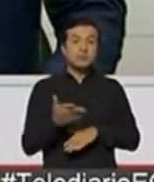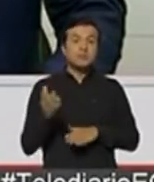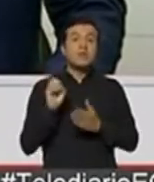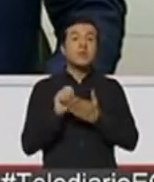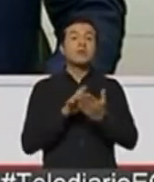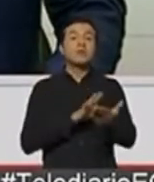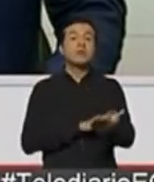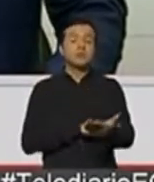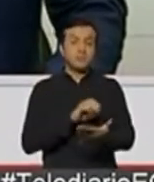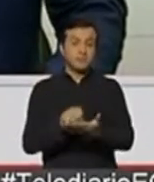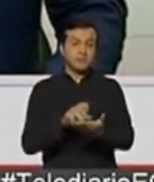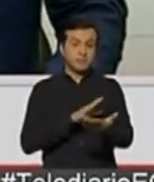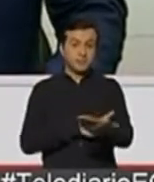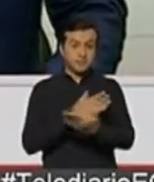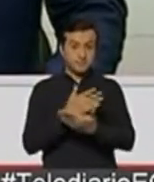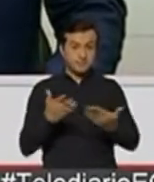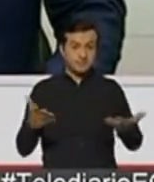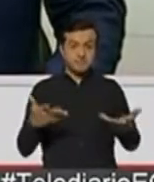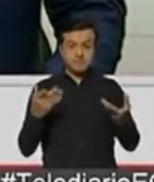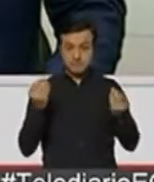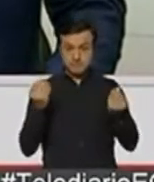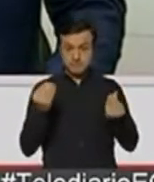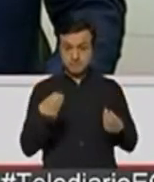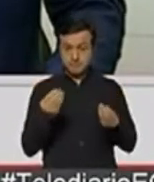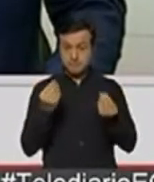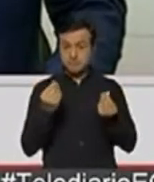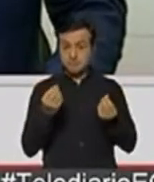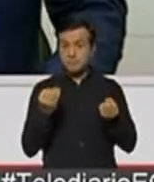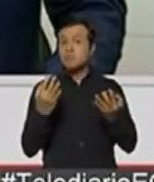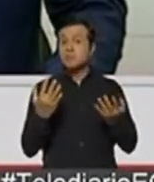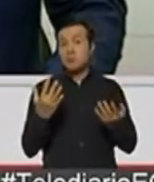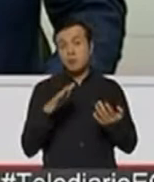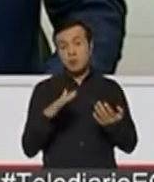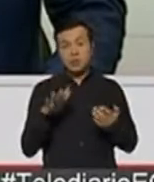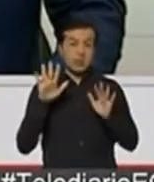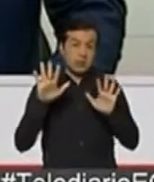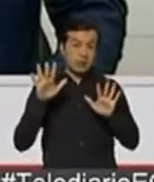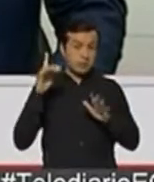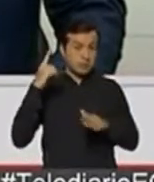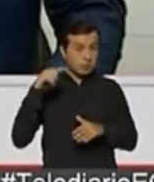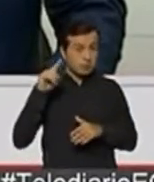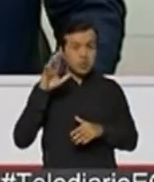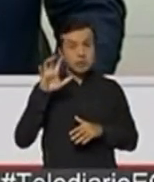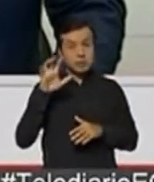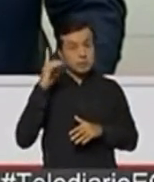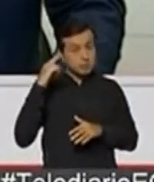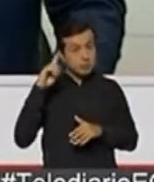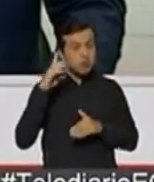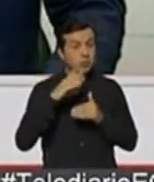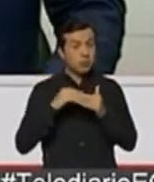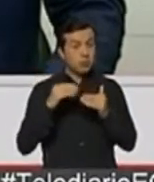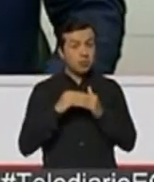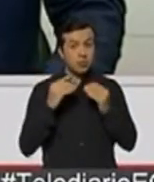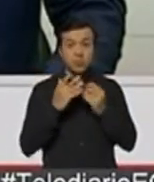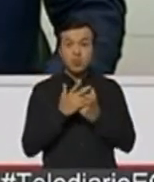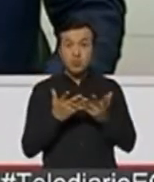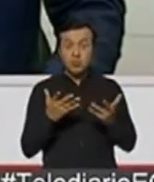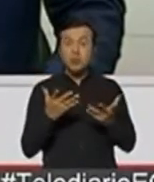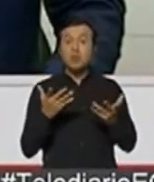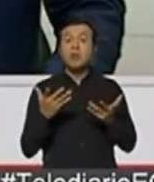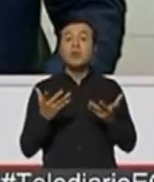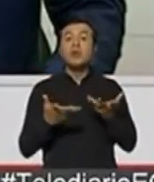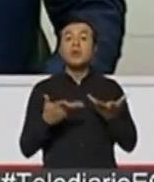Son proyectos que implicarían inversiones de no menos de unos 10 millones, 15 millones de dólares, que son atractivas